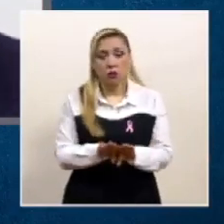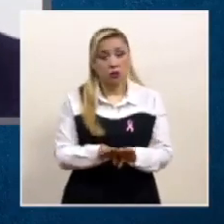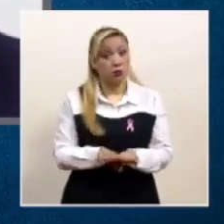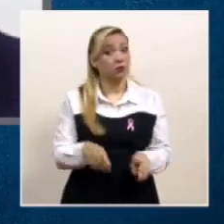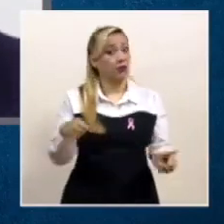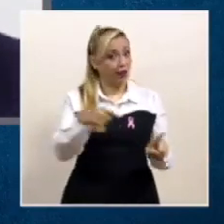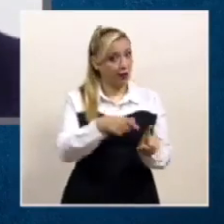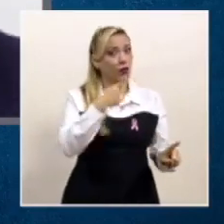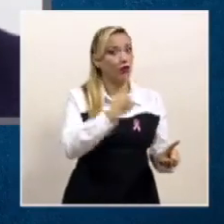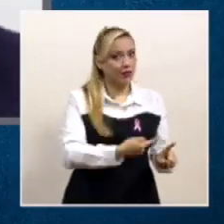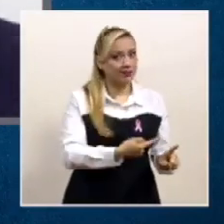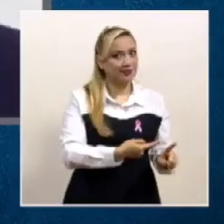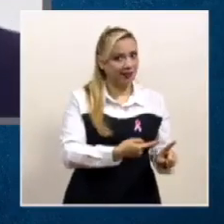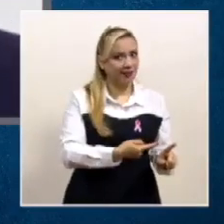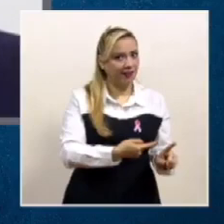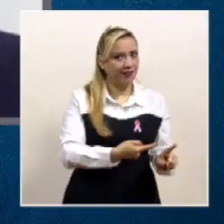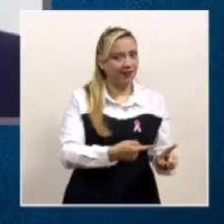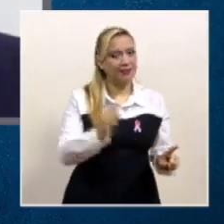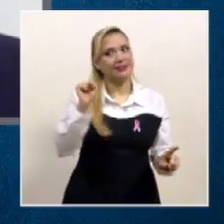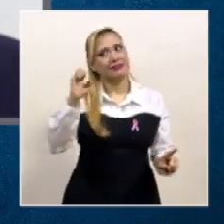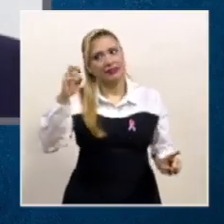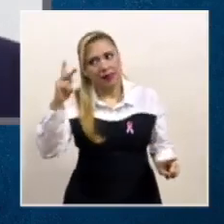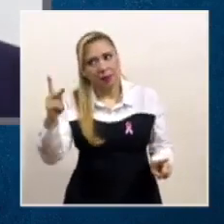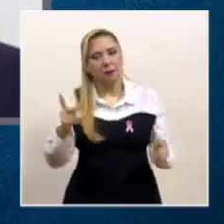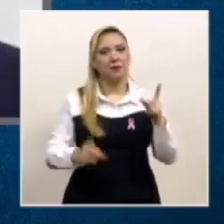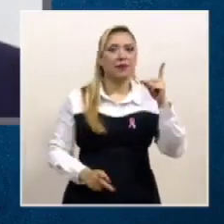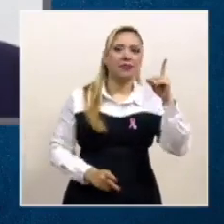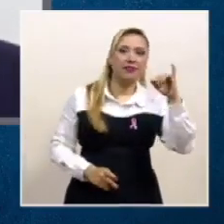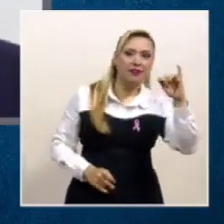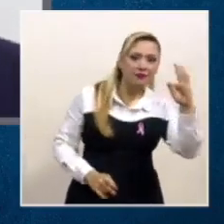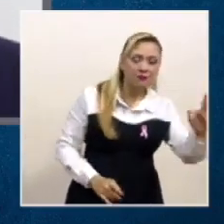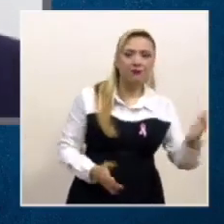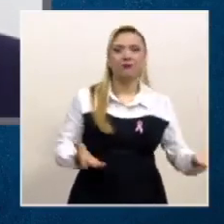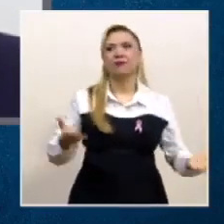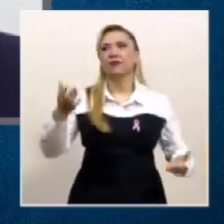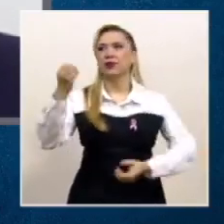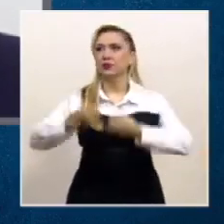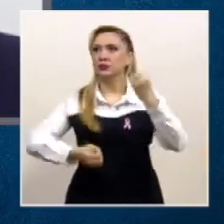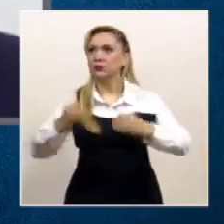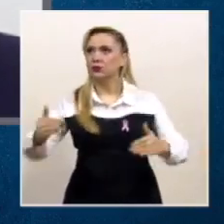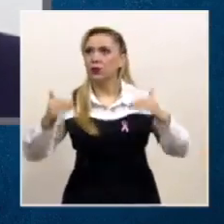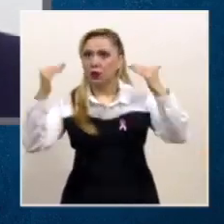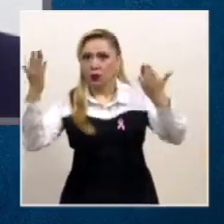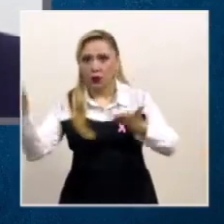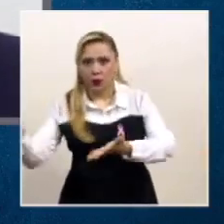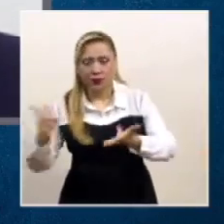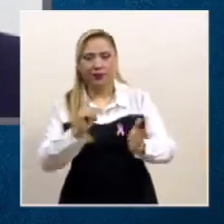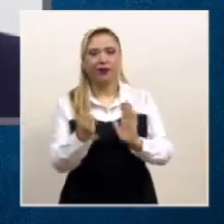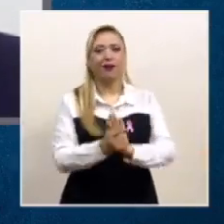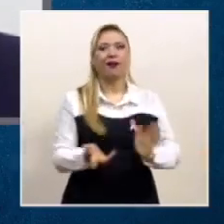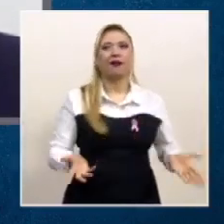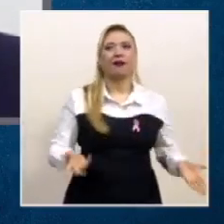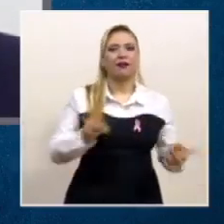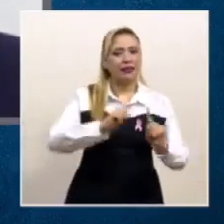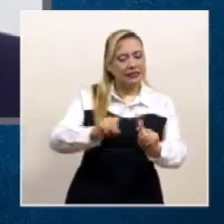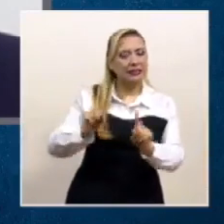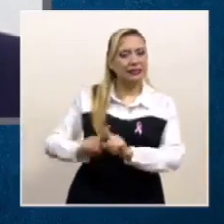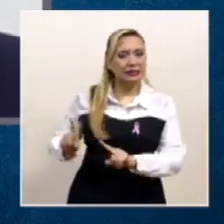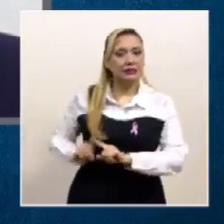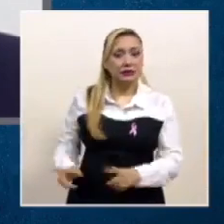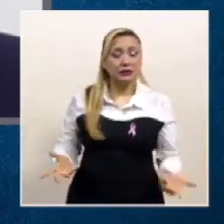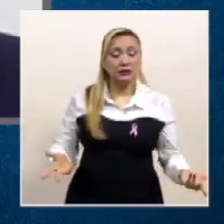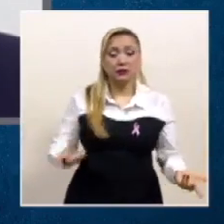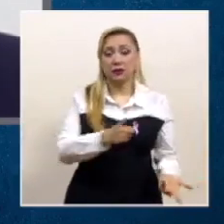muy relevante, es lo que mencionaba hace rato. La convención establece la obligación de